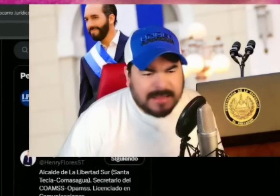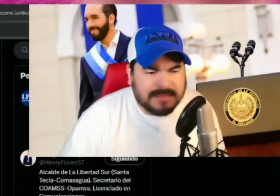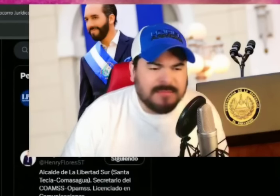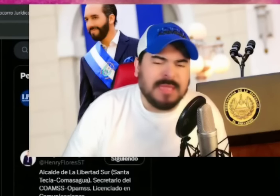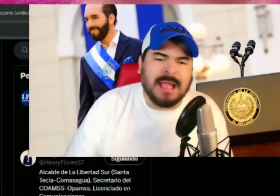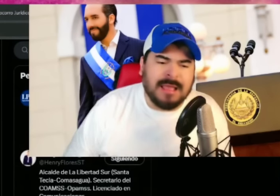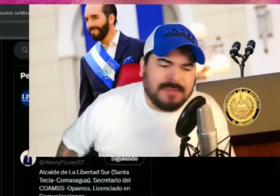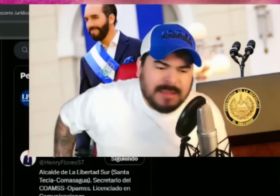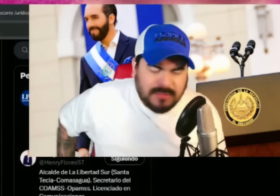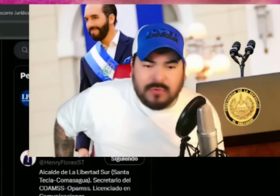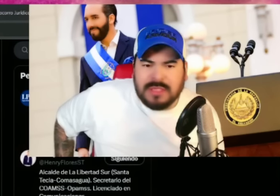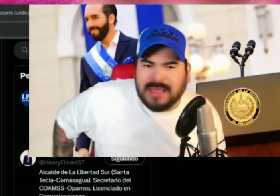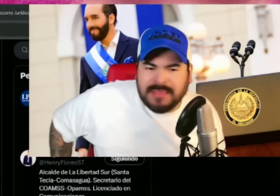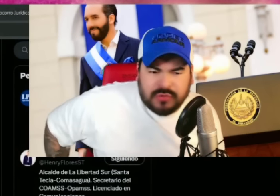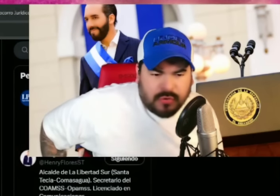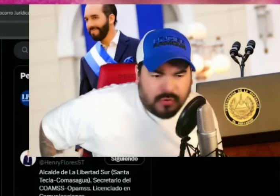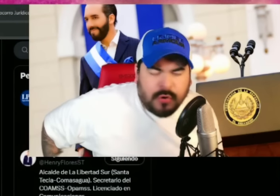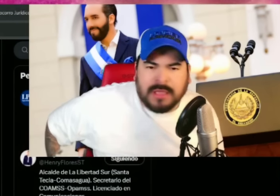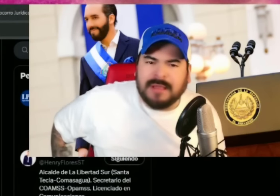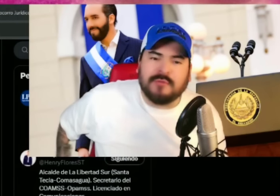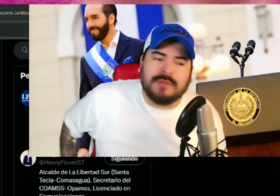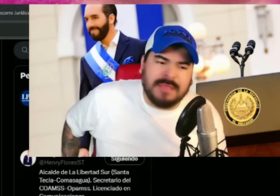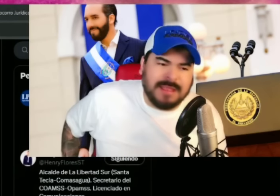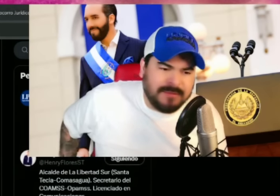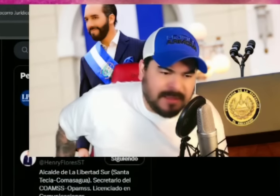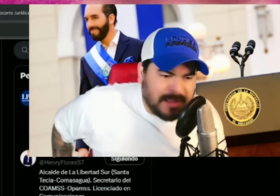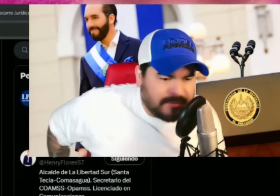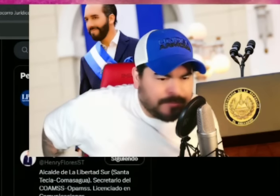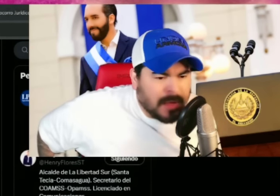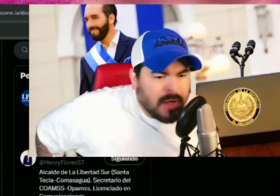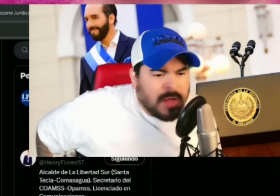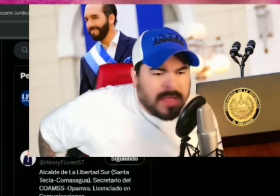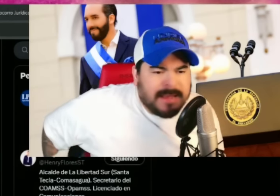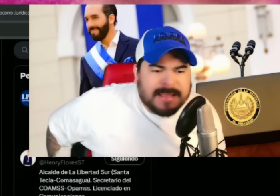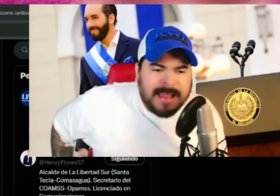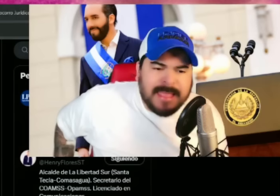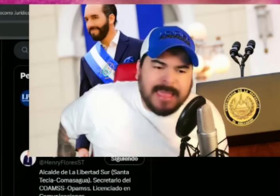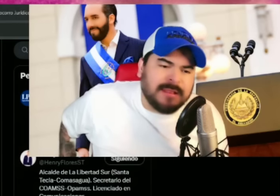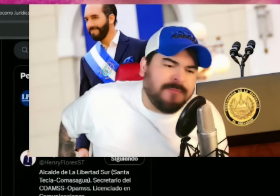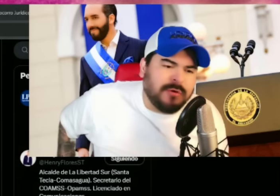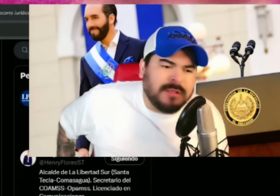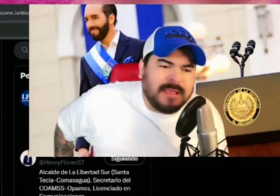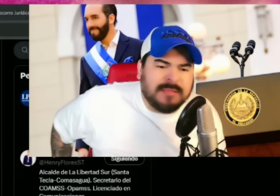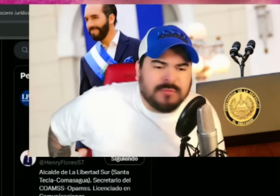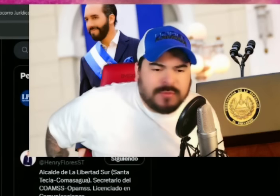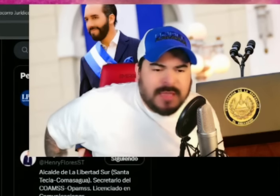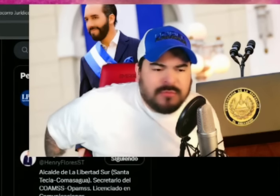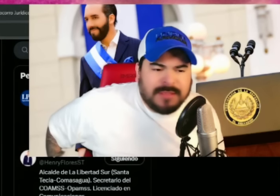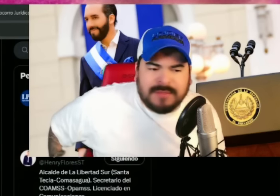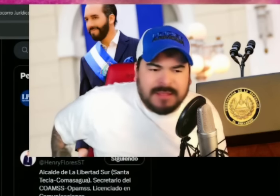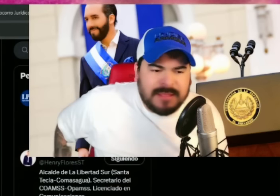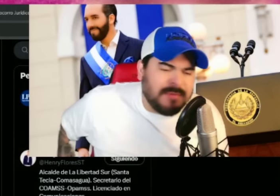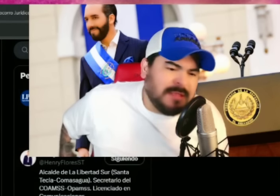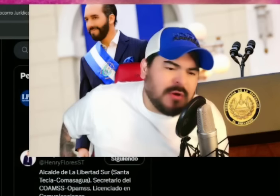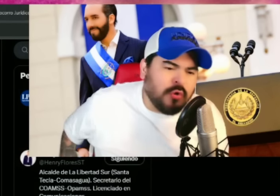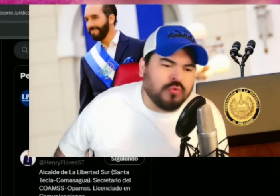alcalde también ha salido y ha dicho lo que va a suceder en este caso el alcalde Henry flores ha denunciado una